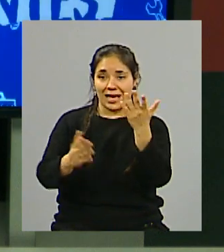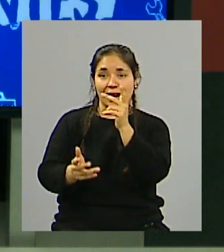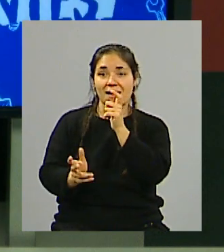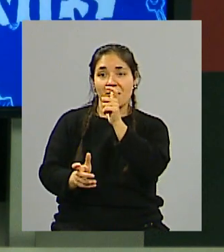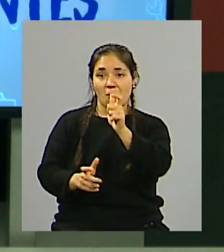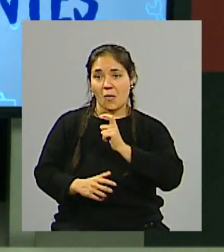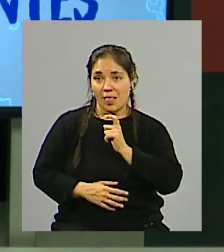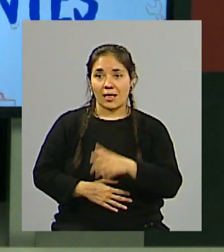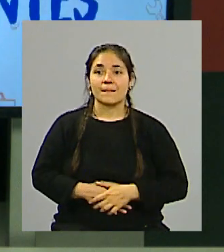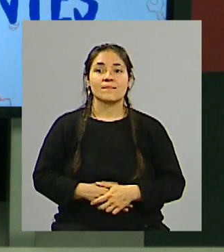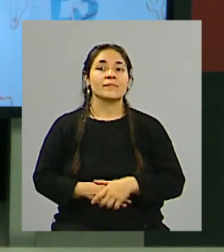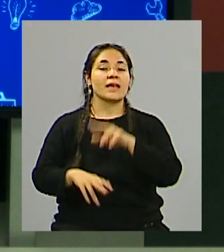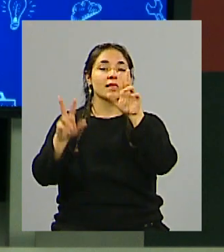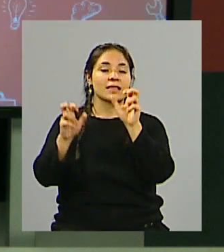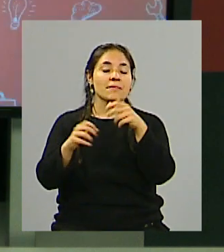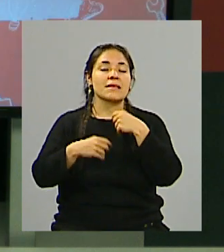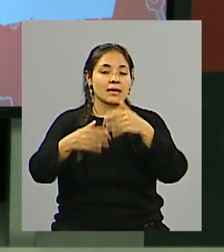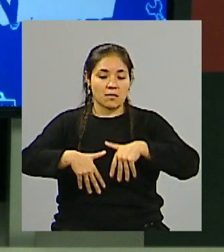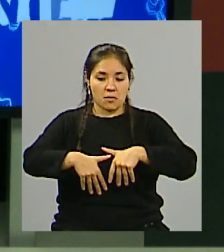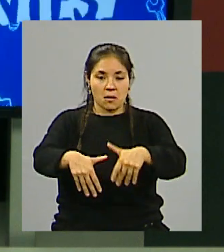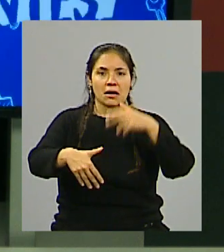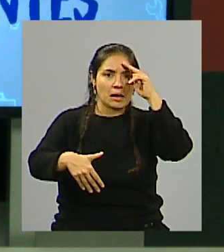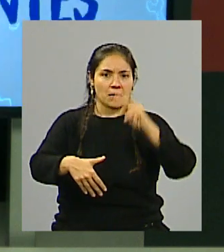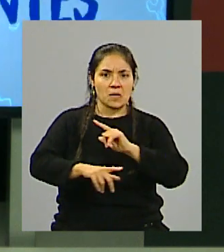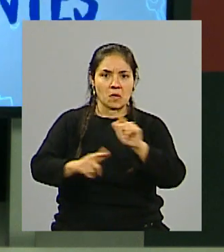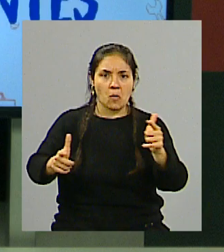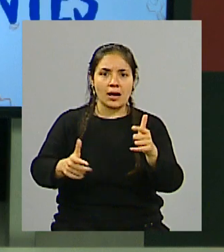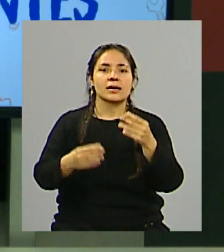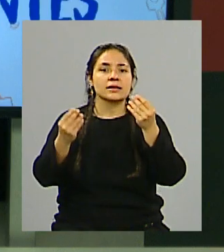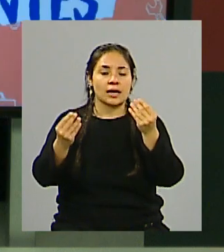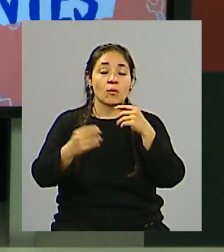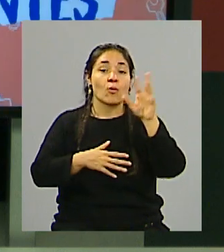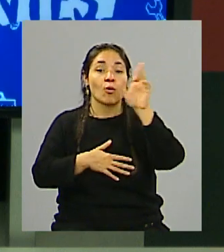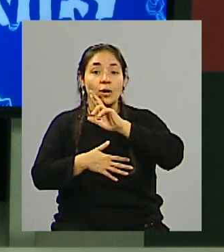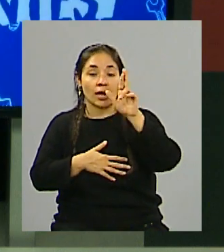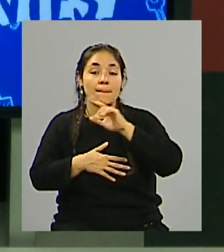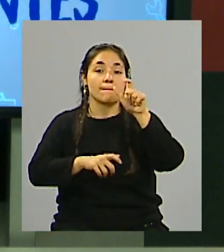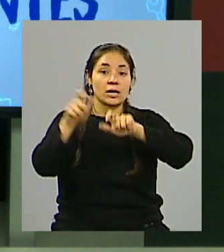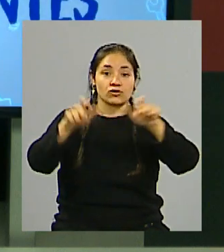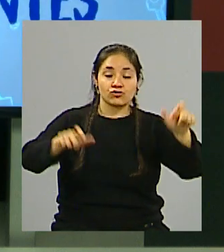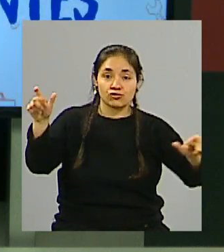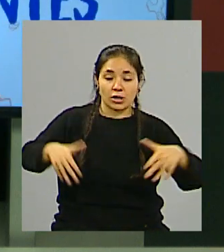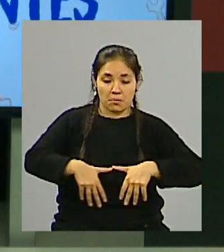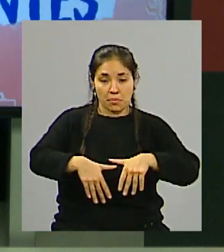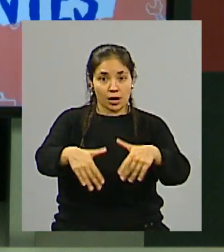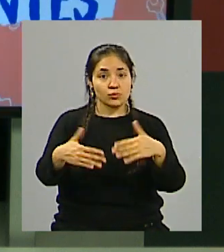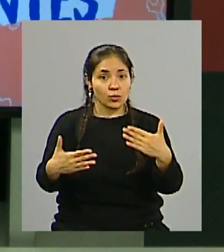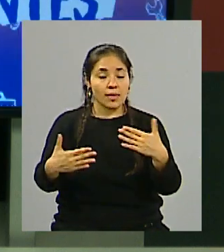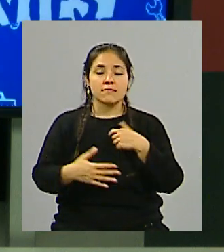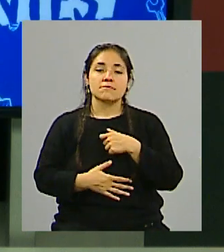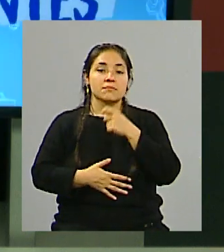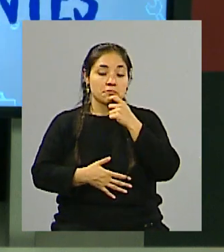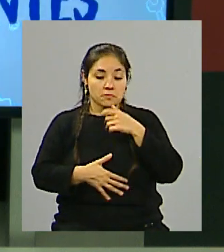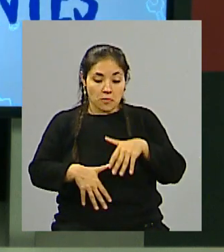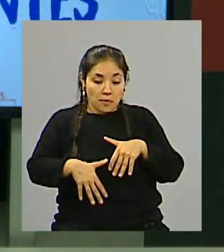perfecto. Bueno, la violencia obstétrica es la violencia que sufren las mujeres, las personas con capacidad de gestar, a la hora